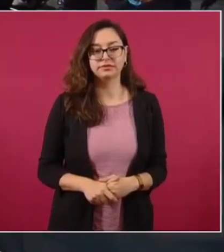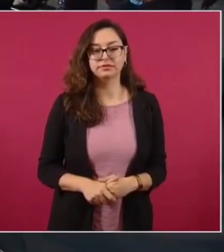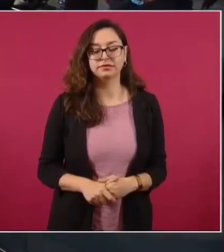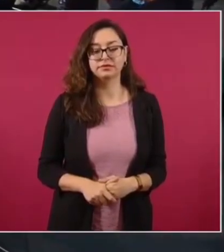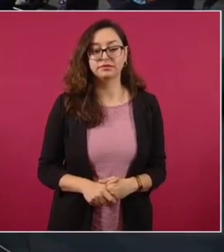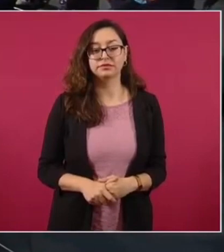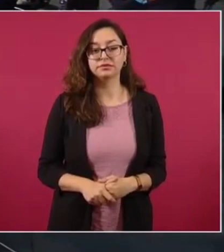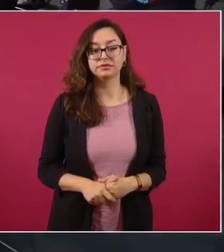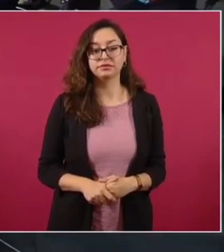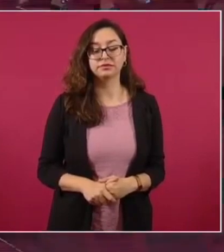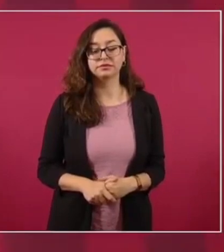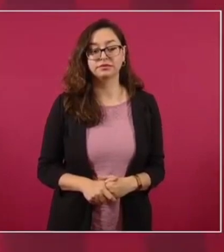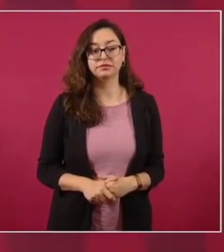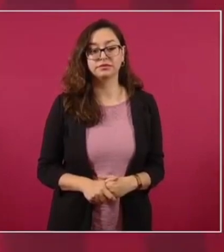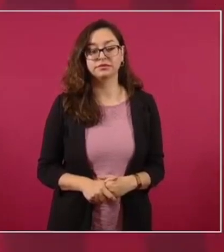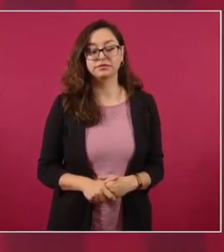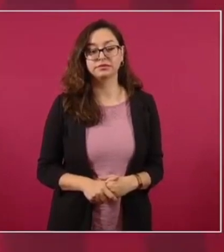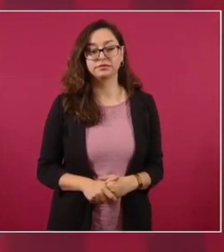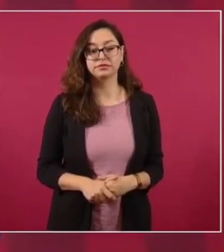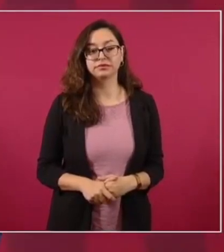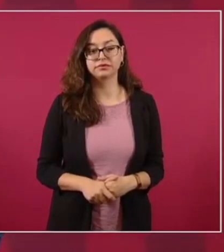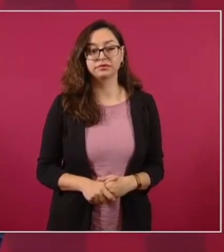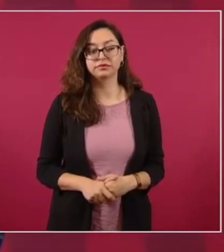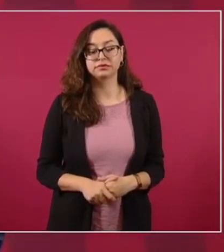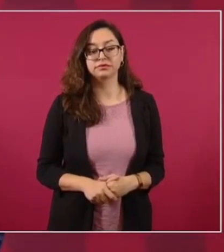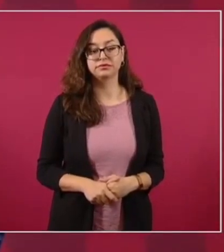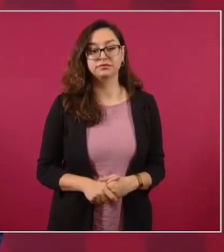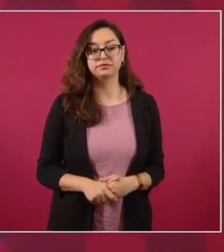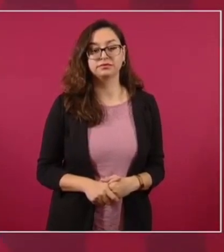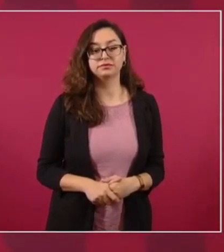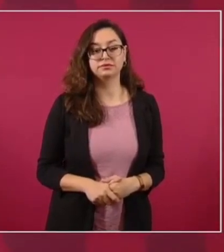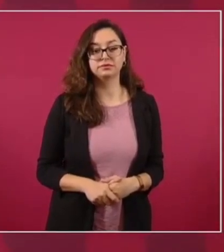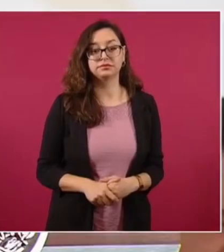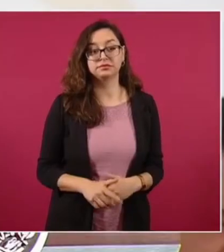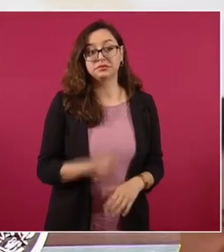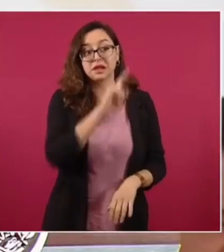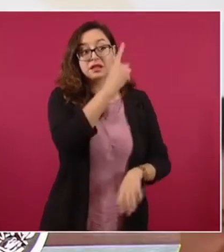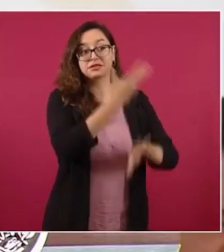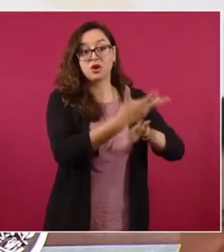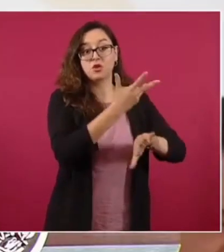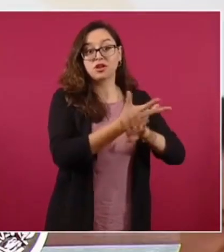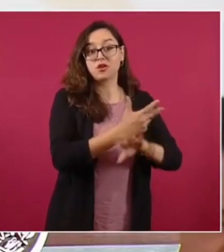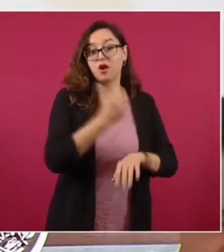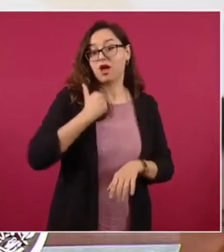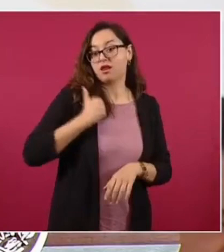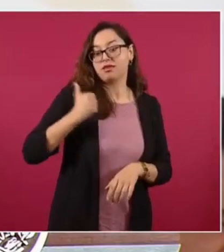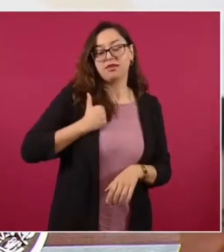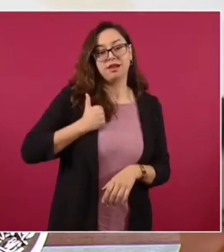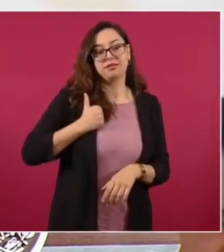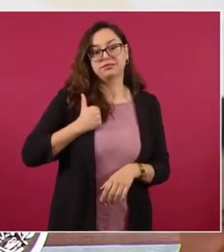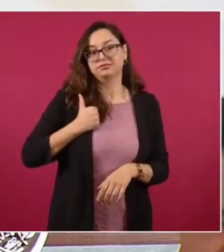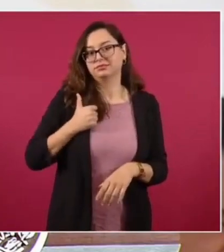en Estados Unidos y en Canadá sin el aguacate de Michoacán,